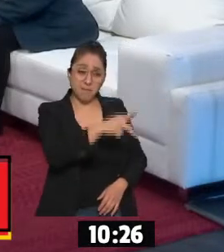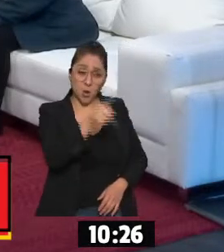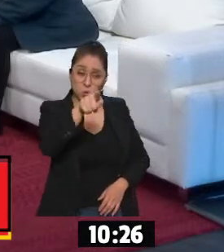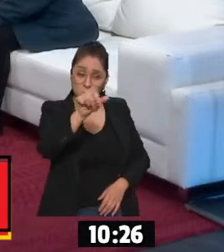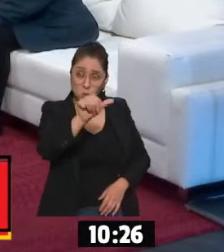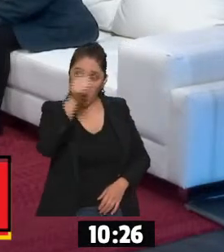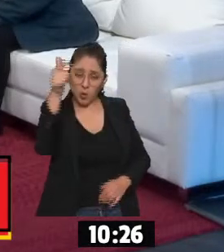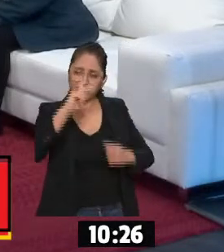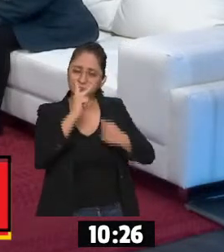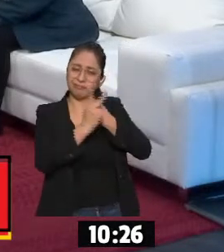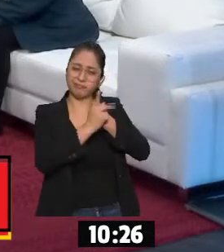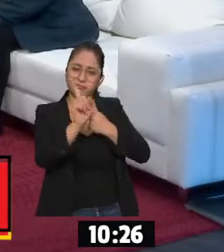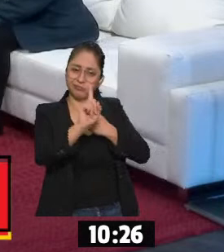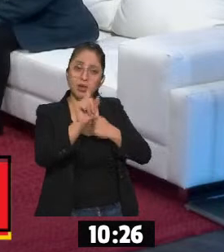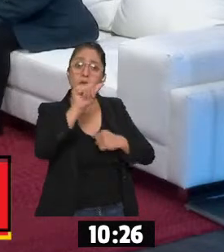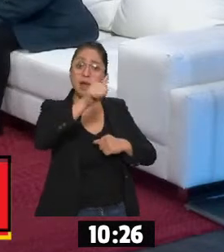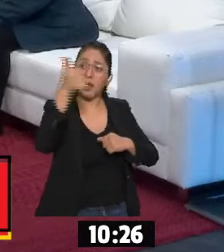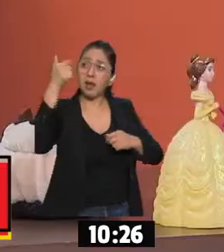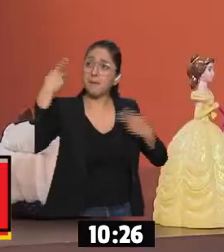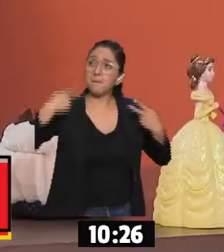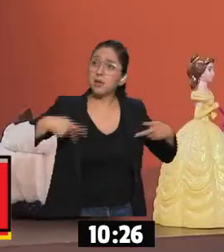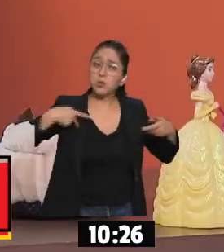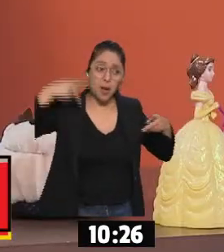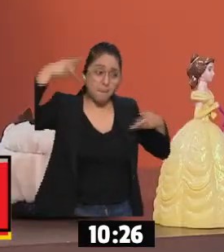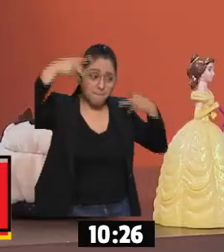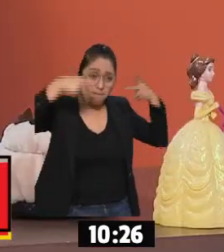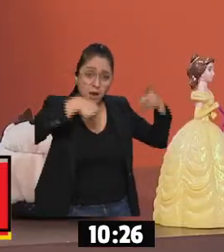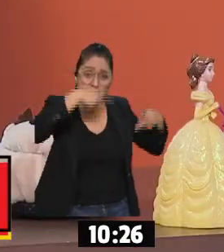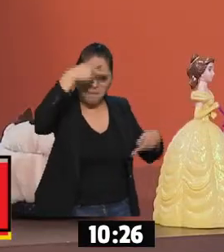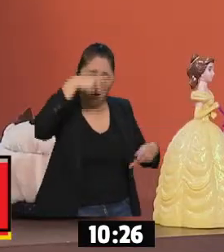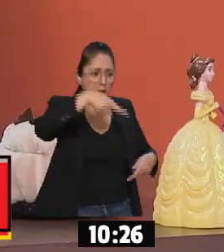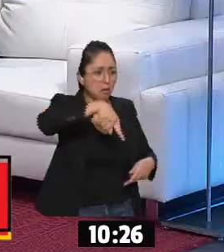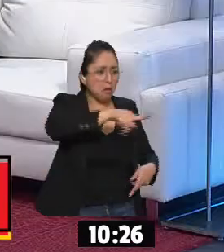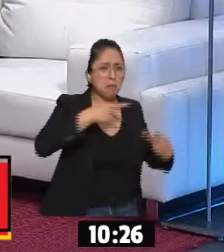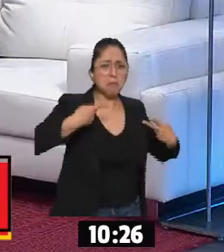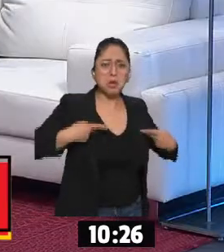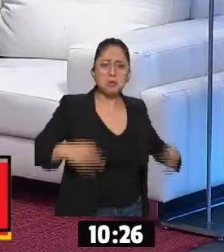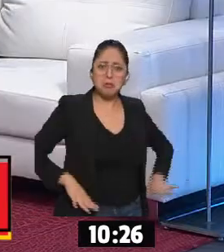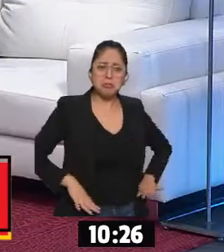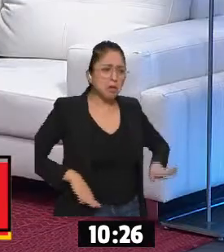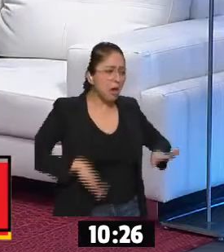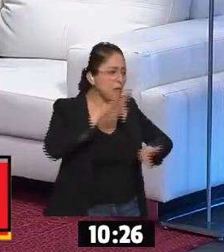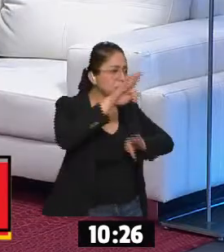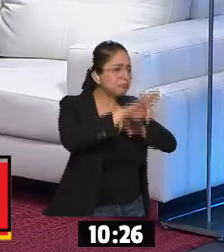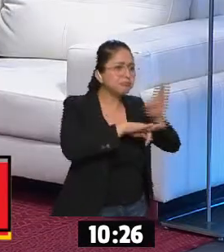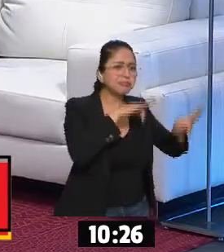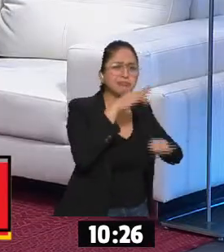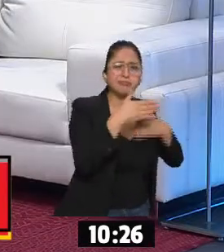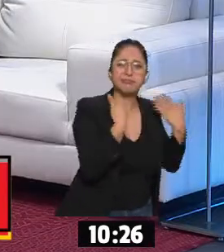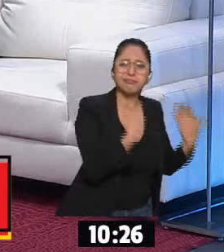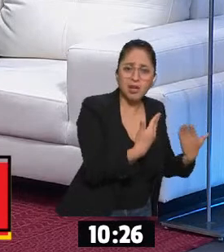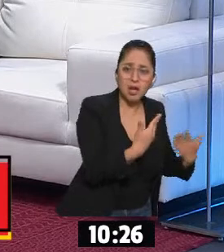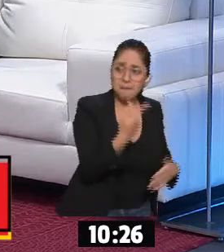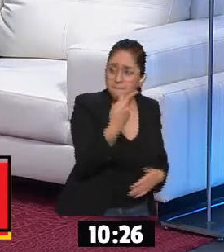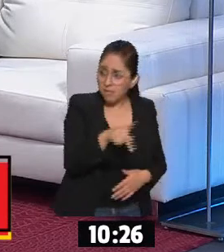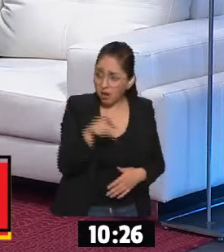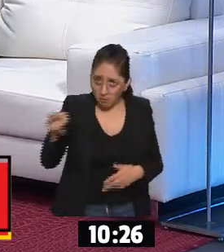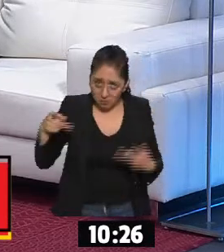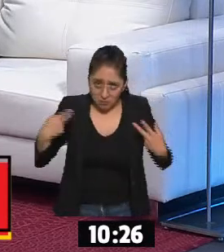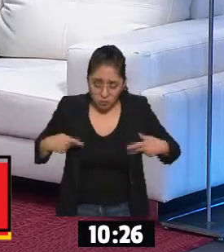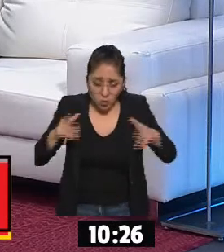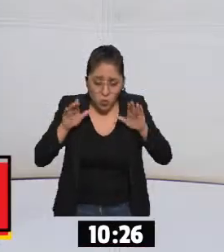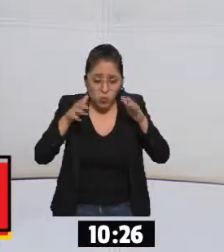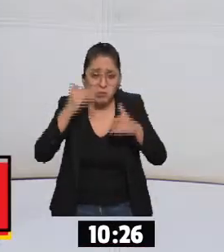nuestros pueblos originarios no. Y ahí, ¿cómo lo podemos revertir esto, mano? Que hubiera horarios, ¿Qué hacemos, Leticia? ¿Qué